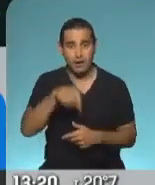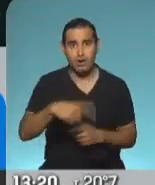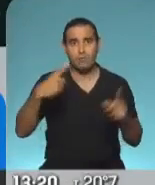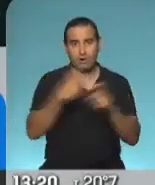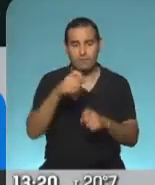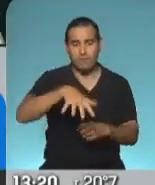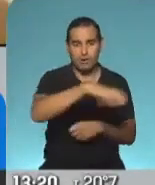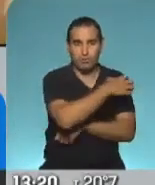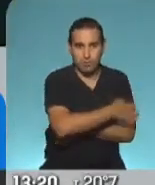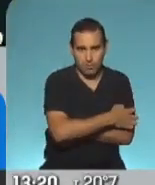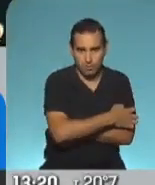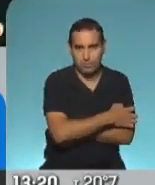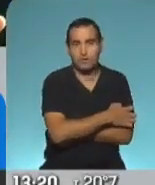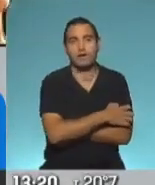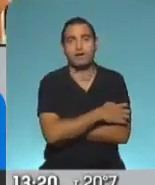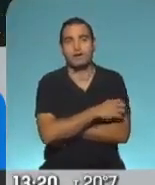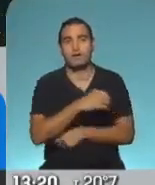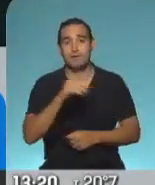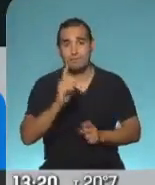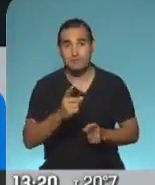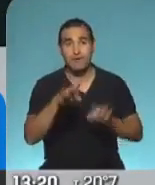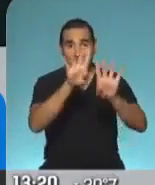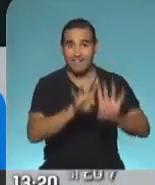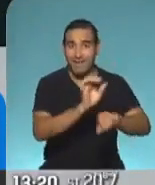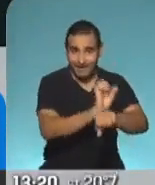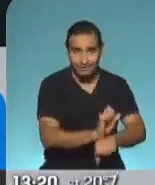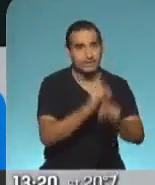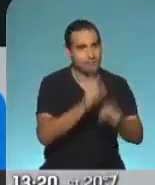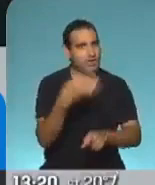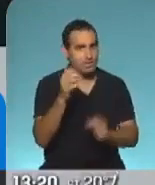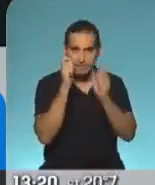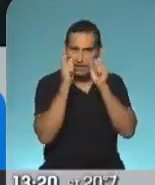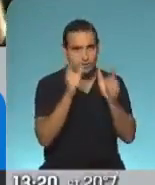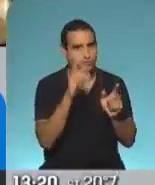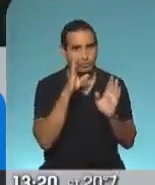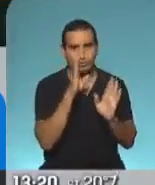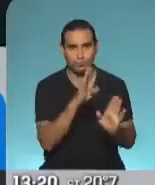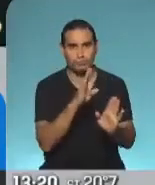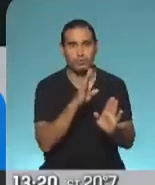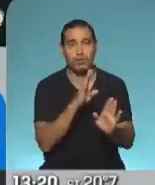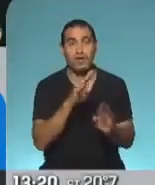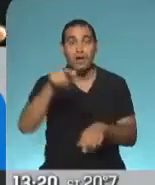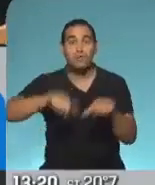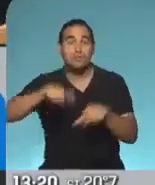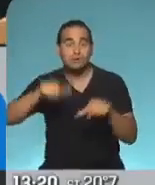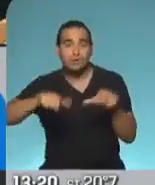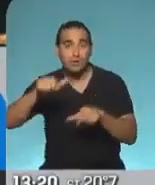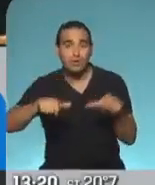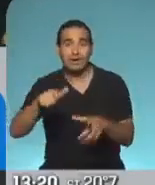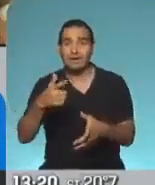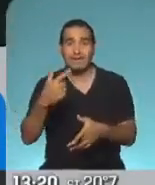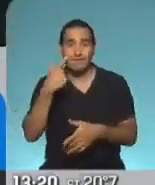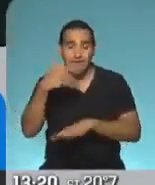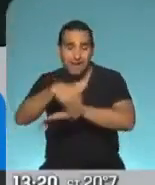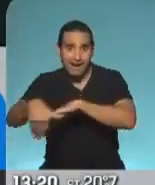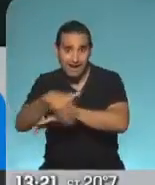los barrios vulnerables. Un lugar potencial son las cárceles, a las cuales hay que seguir prestándole atención. La gente que vive en situación de